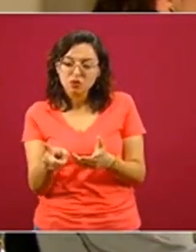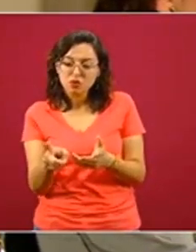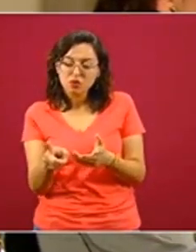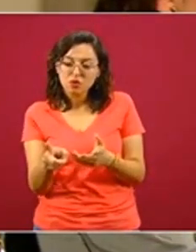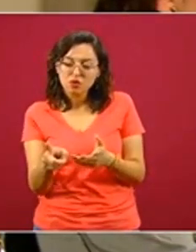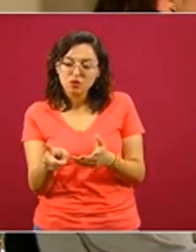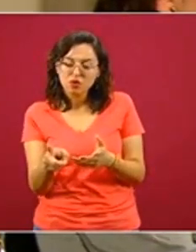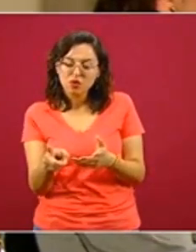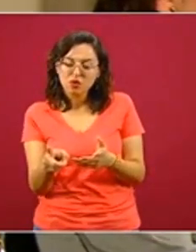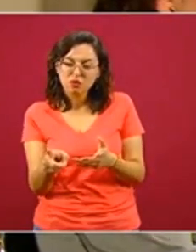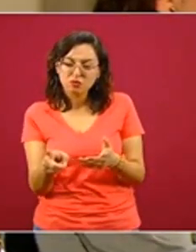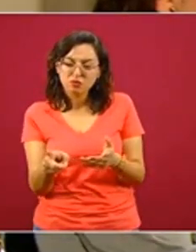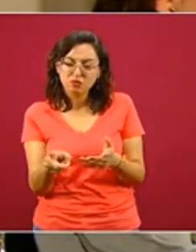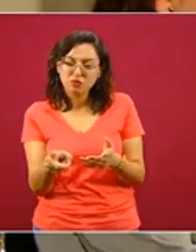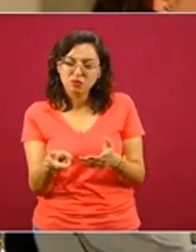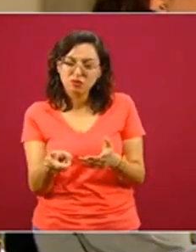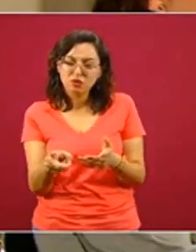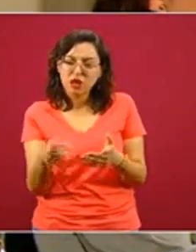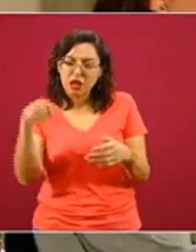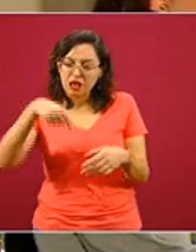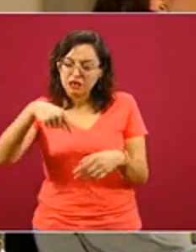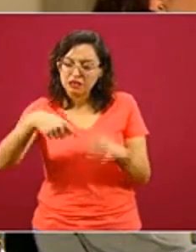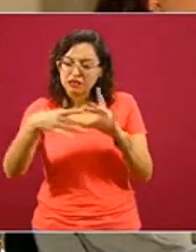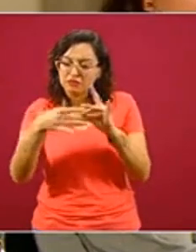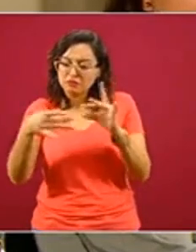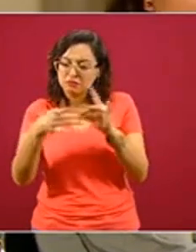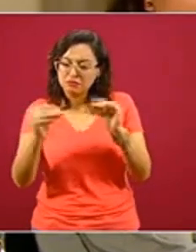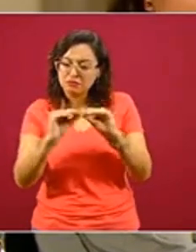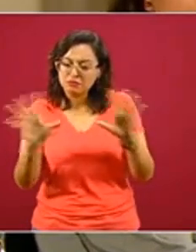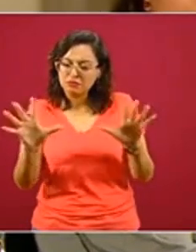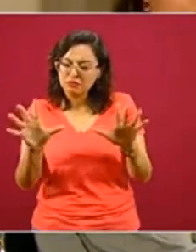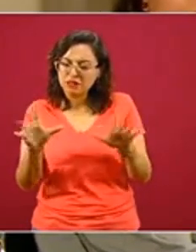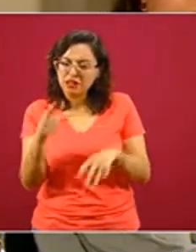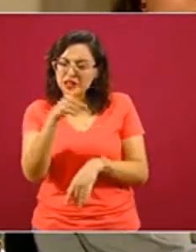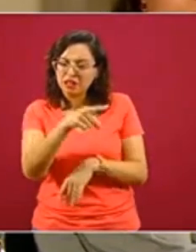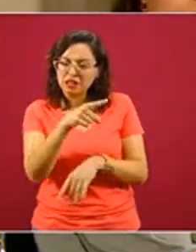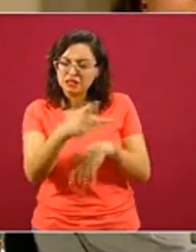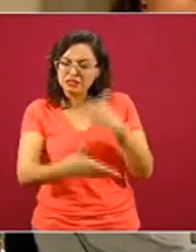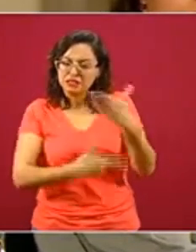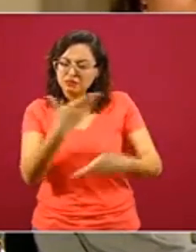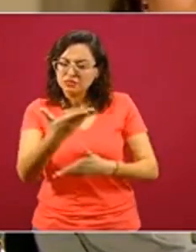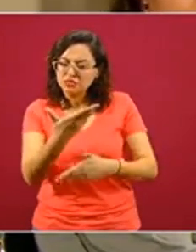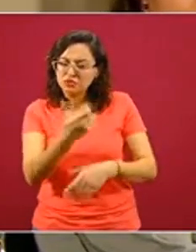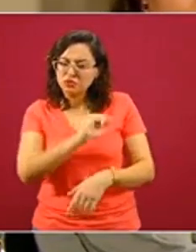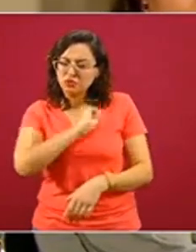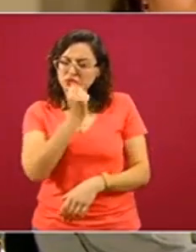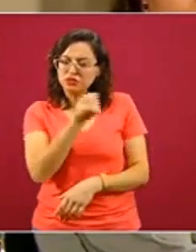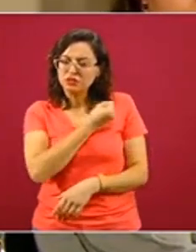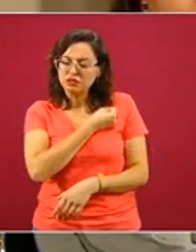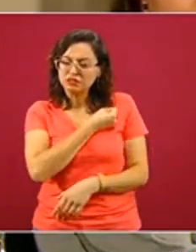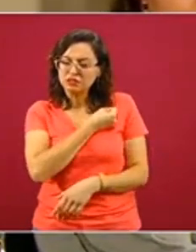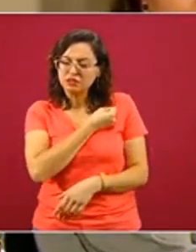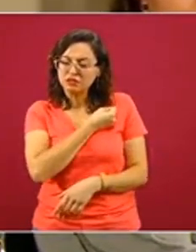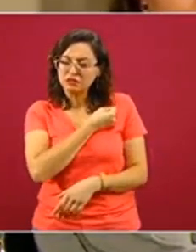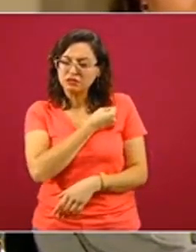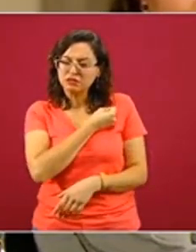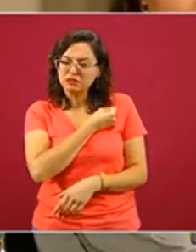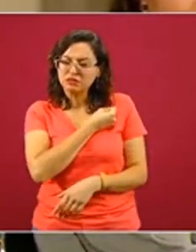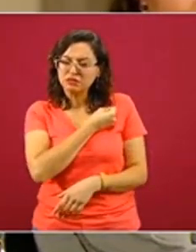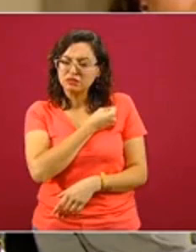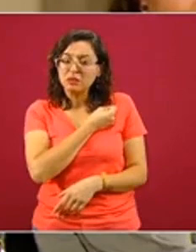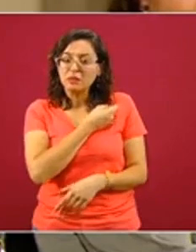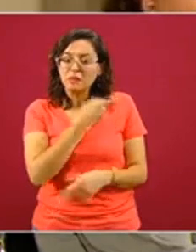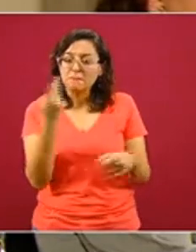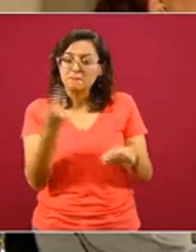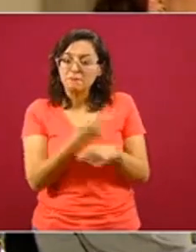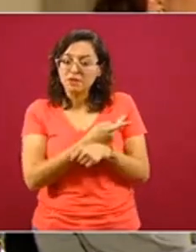efectos de esta privatización y pulverización de los servicios de salud es la dilución de los derechos laborales